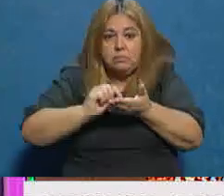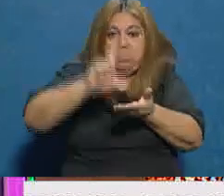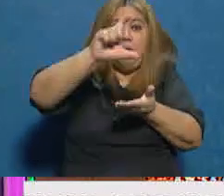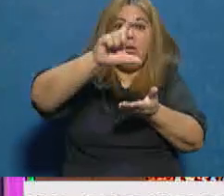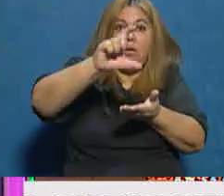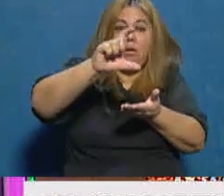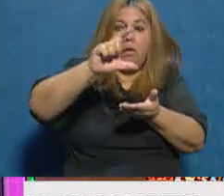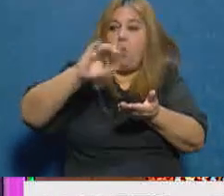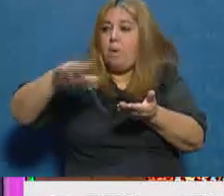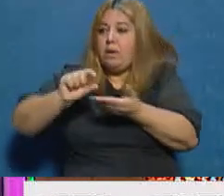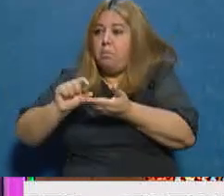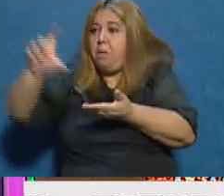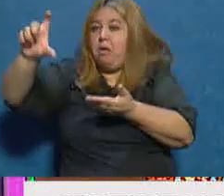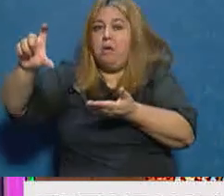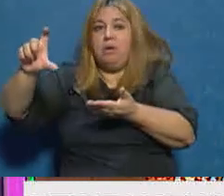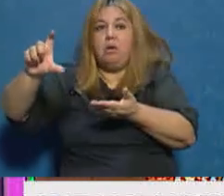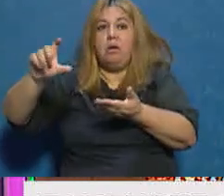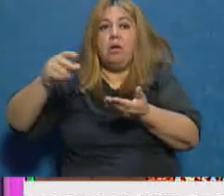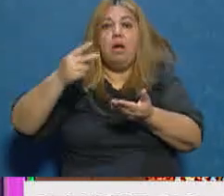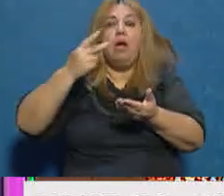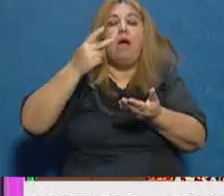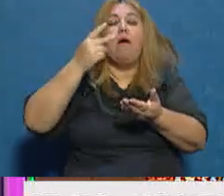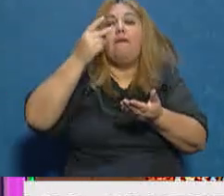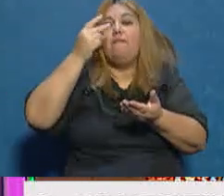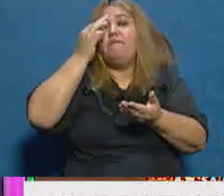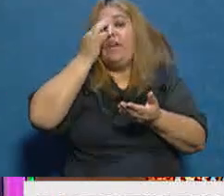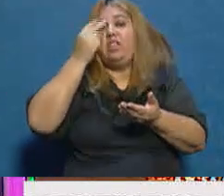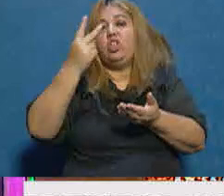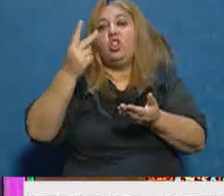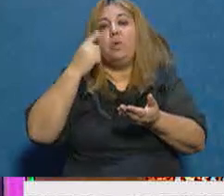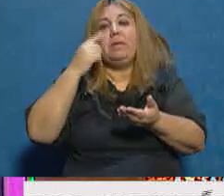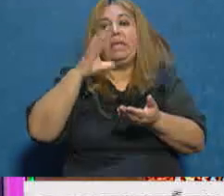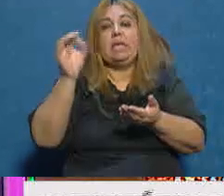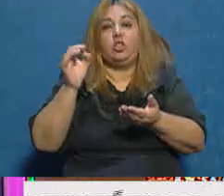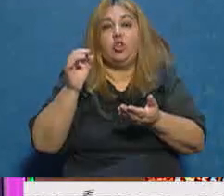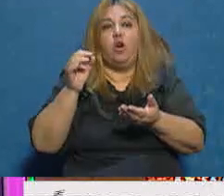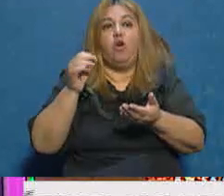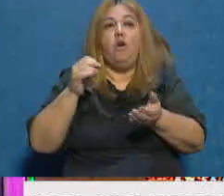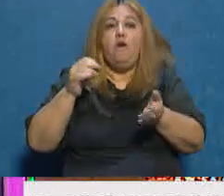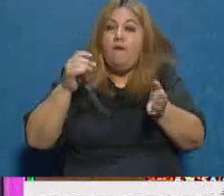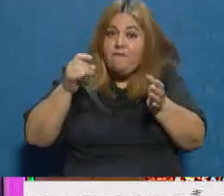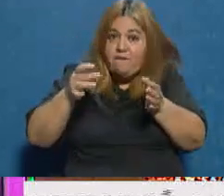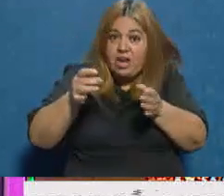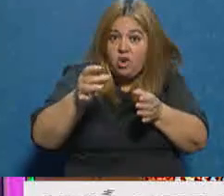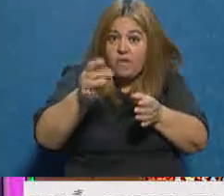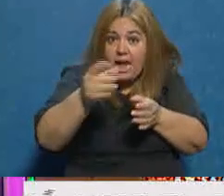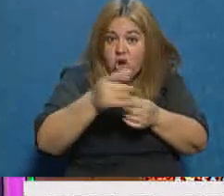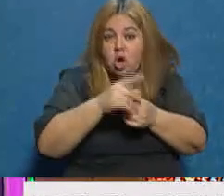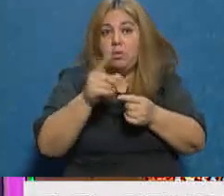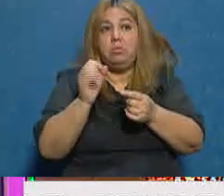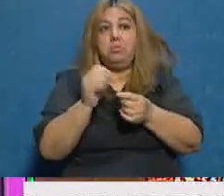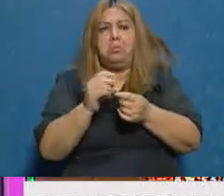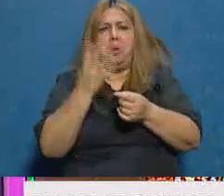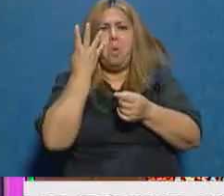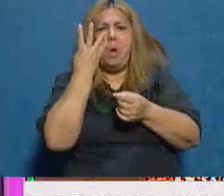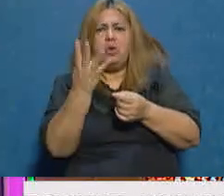Guaymallén, 22.500 pesos. Y Ferroviario recibió tan solo 4.000. ¿Por qué reciben unos más y otros